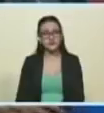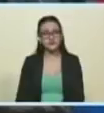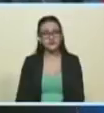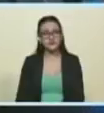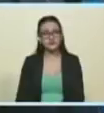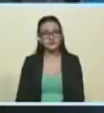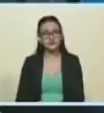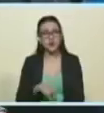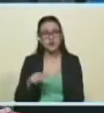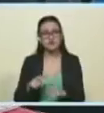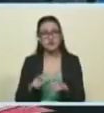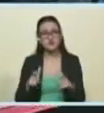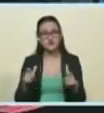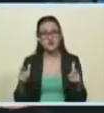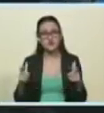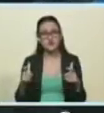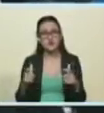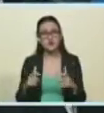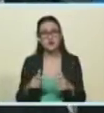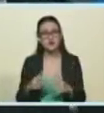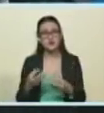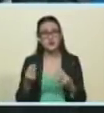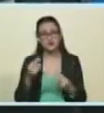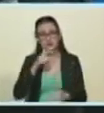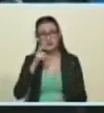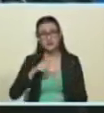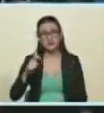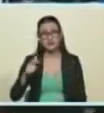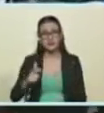Hoy se han multiplicado por miles.